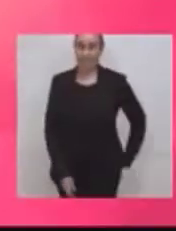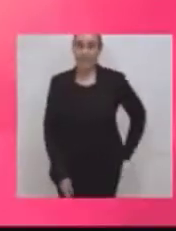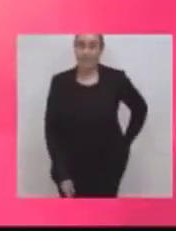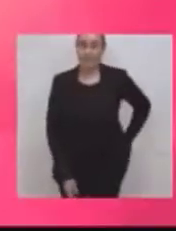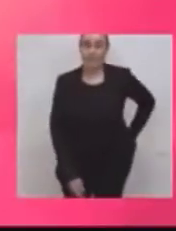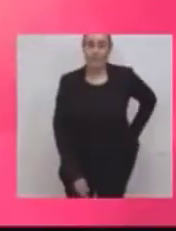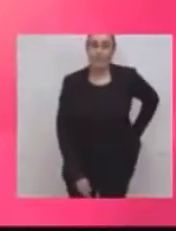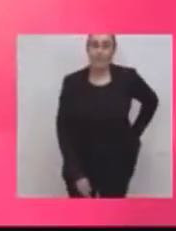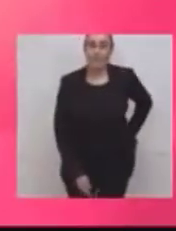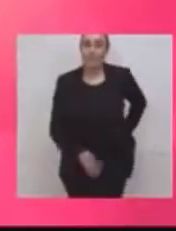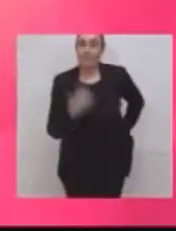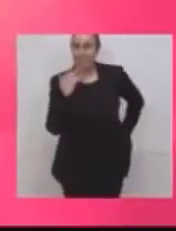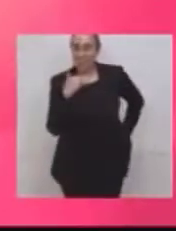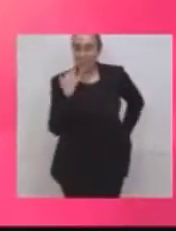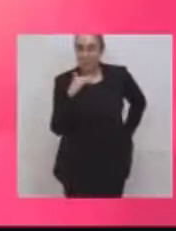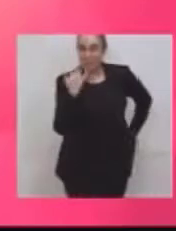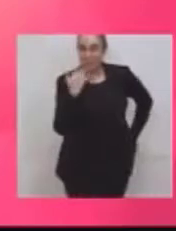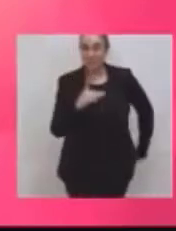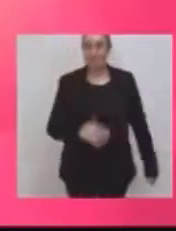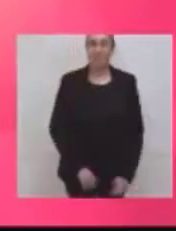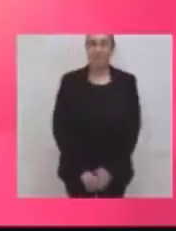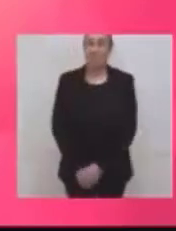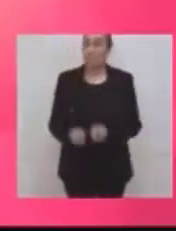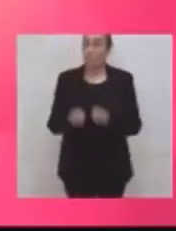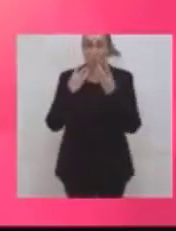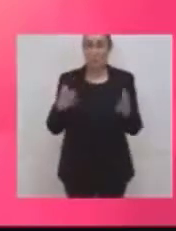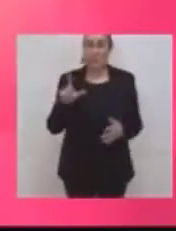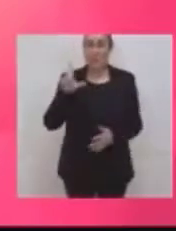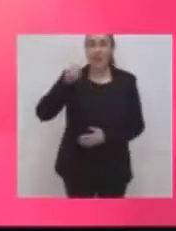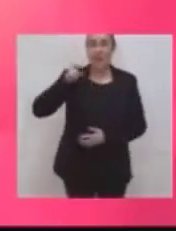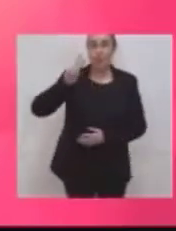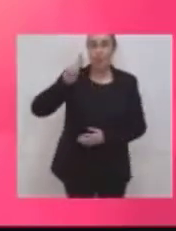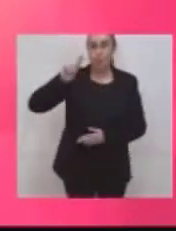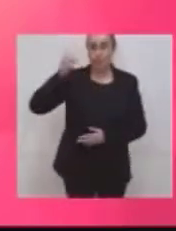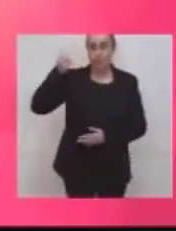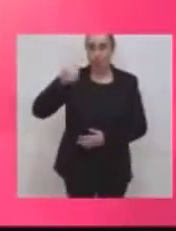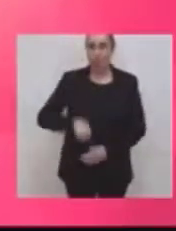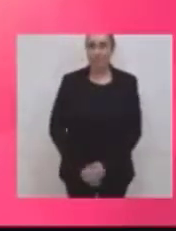Laura! Muy bien, Laura.